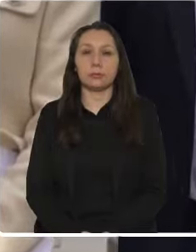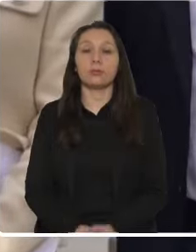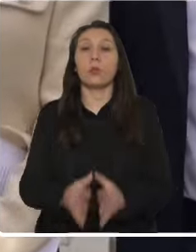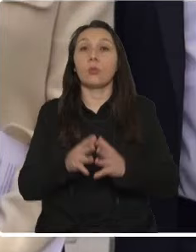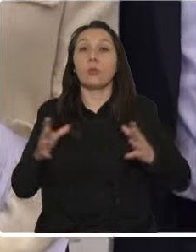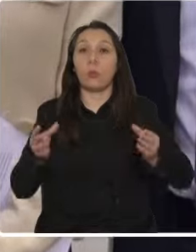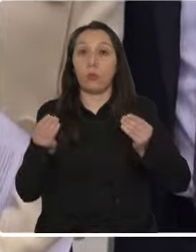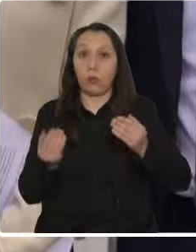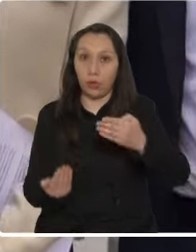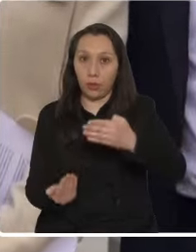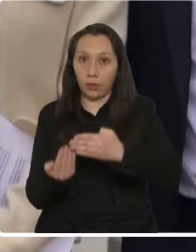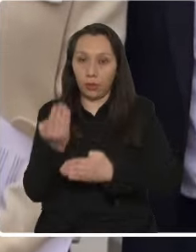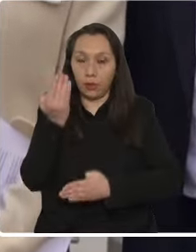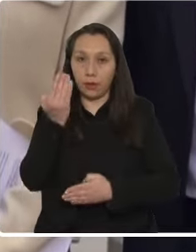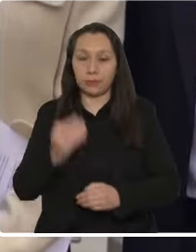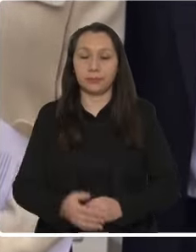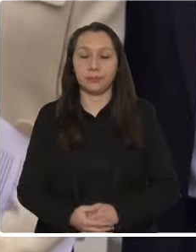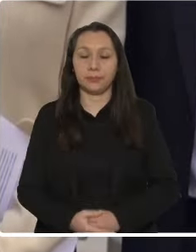Muy buenos días